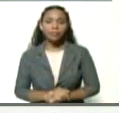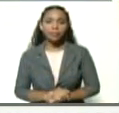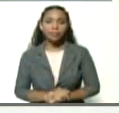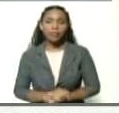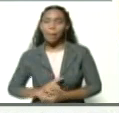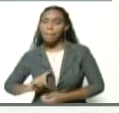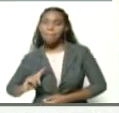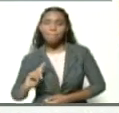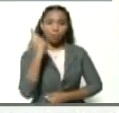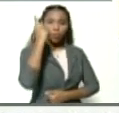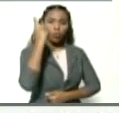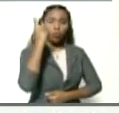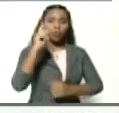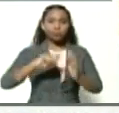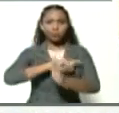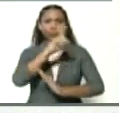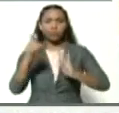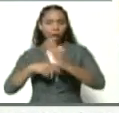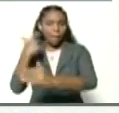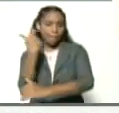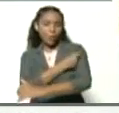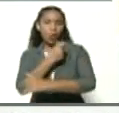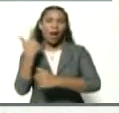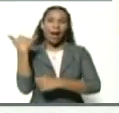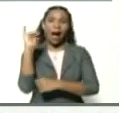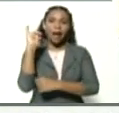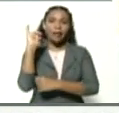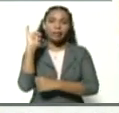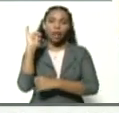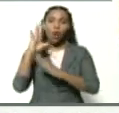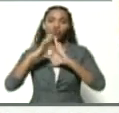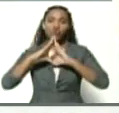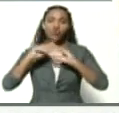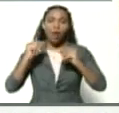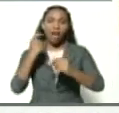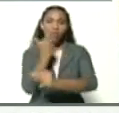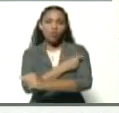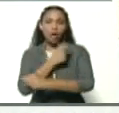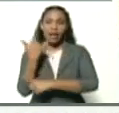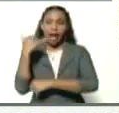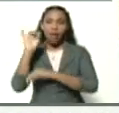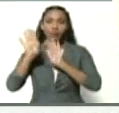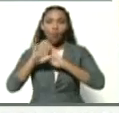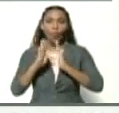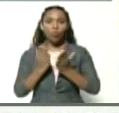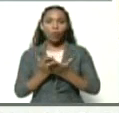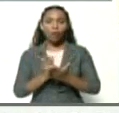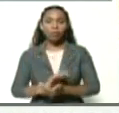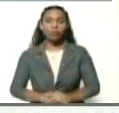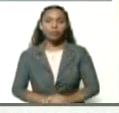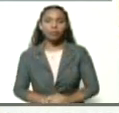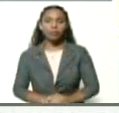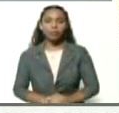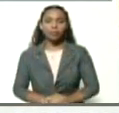la primera generación de vacunas que existe, todas las vacunas que existen en el mundo,